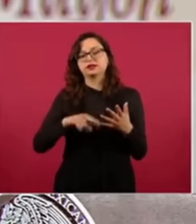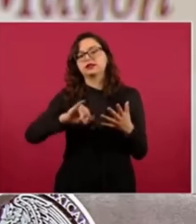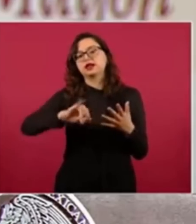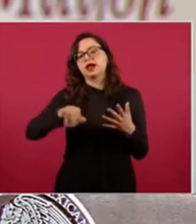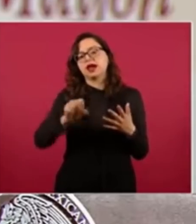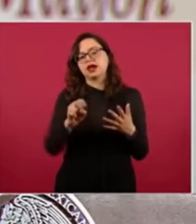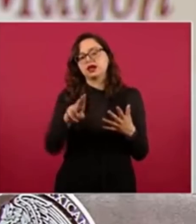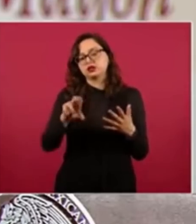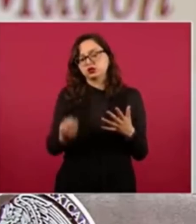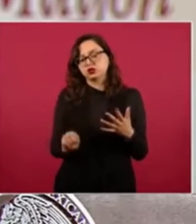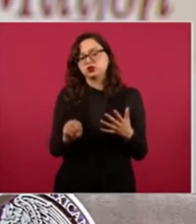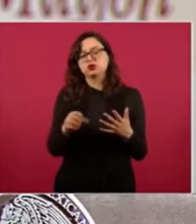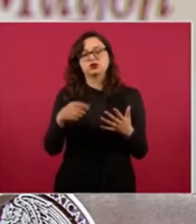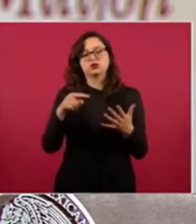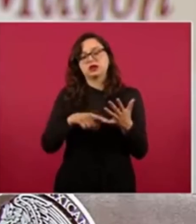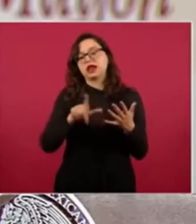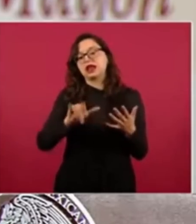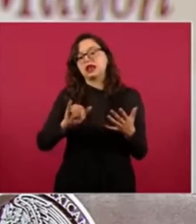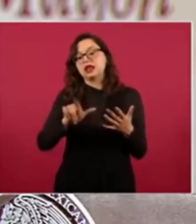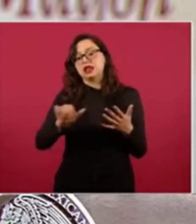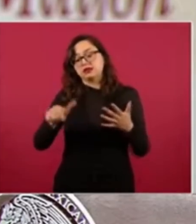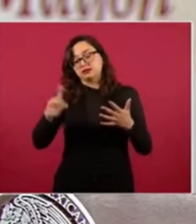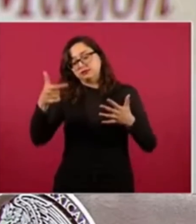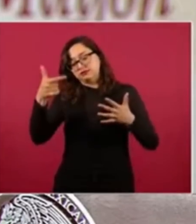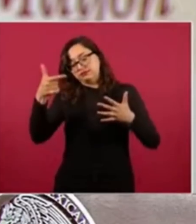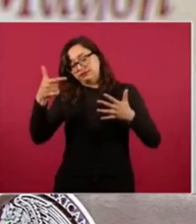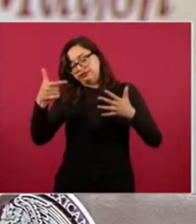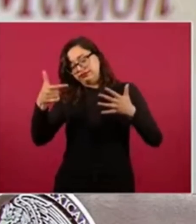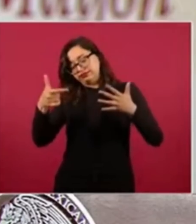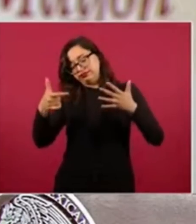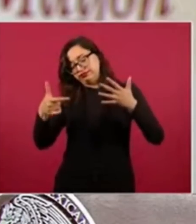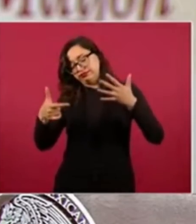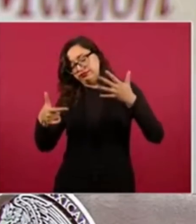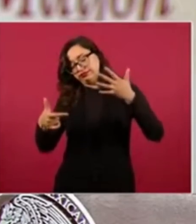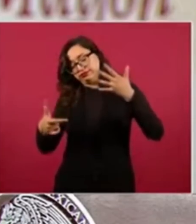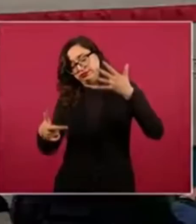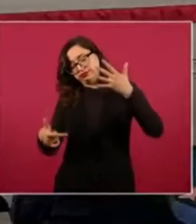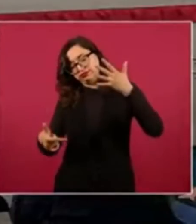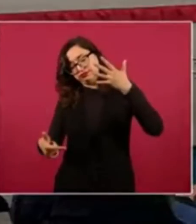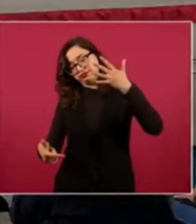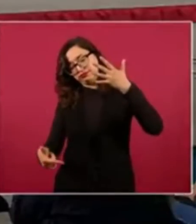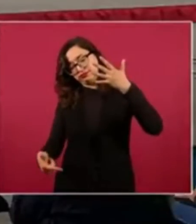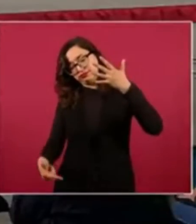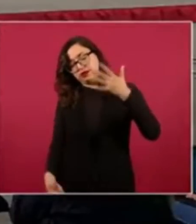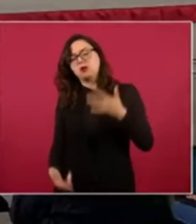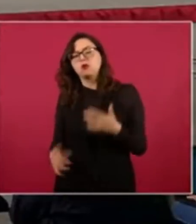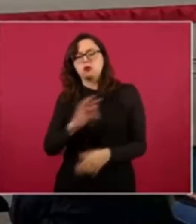Lili Telles, y la lista sigue. Y como les decía, si continuamos, estaríamos todo el día aquí.